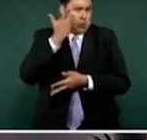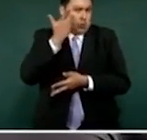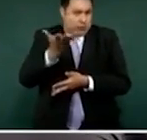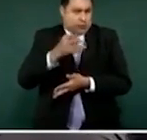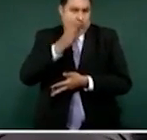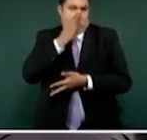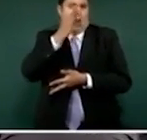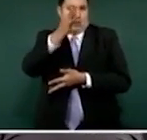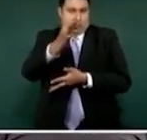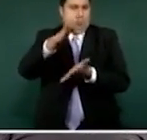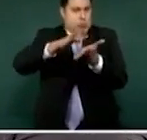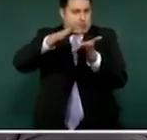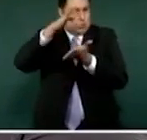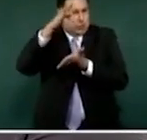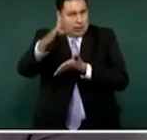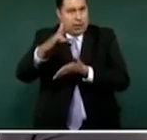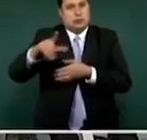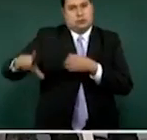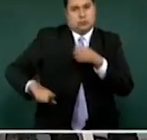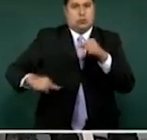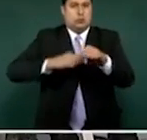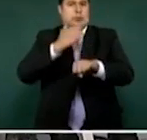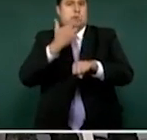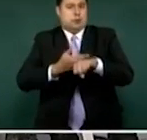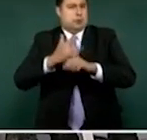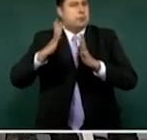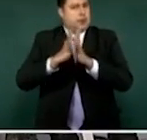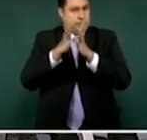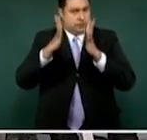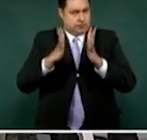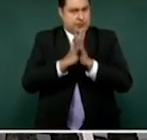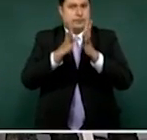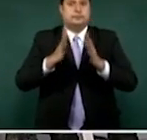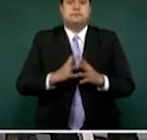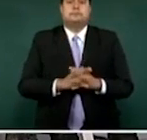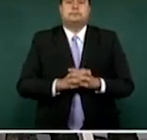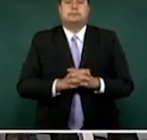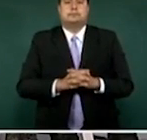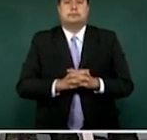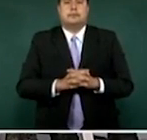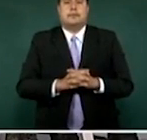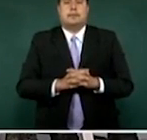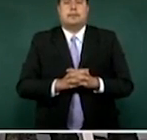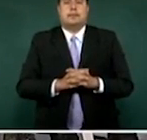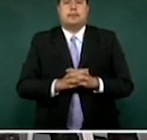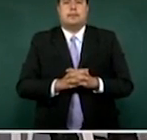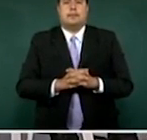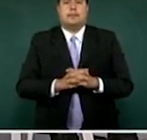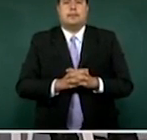agradecerle al gobernador por esta participación. El problema